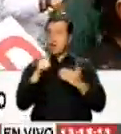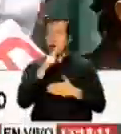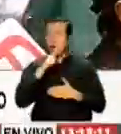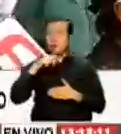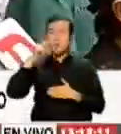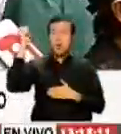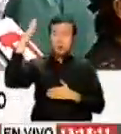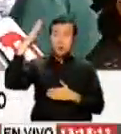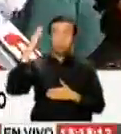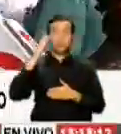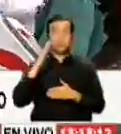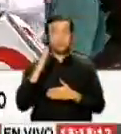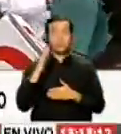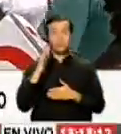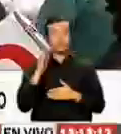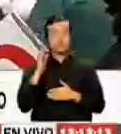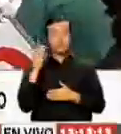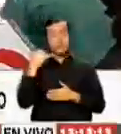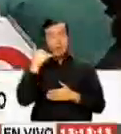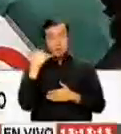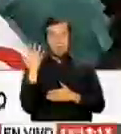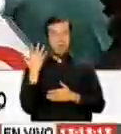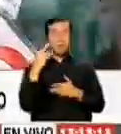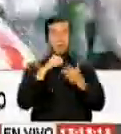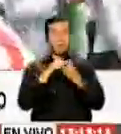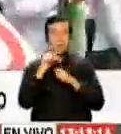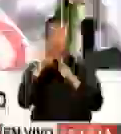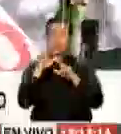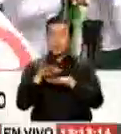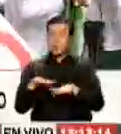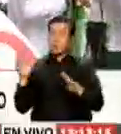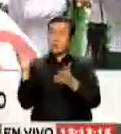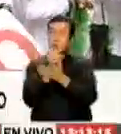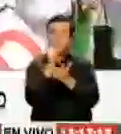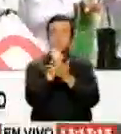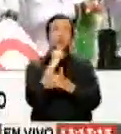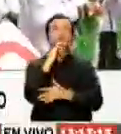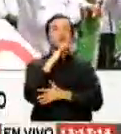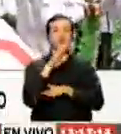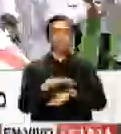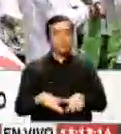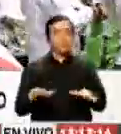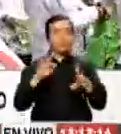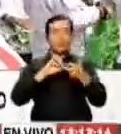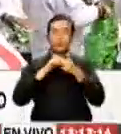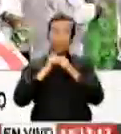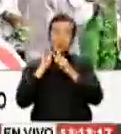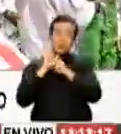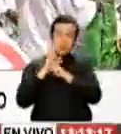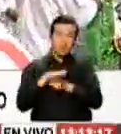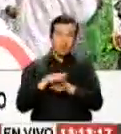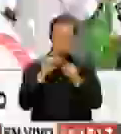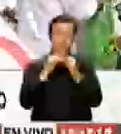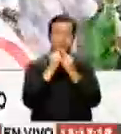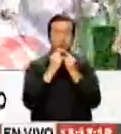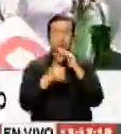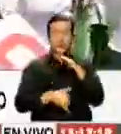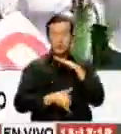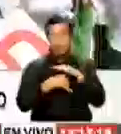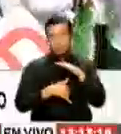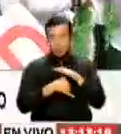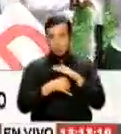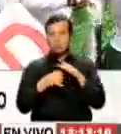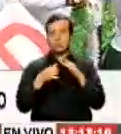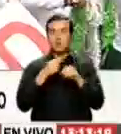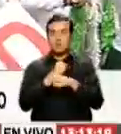teléfono, problemas de asentamientos que han sido desalojados, problemas de contaminación ambiental, problemas de discriminación a poblaciones LGBTI. La